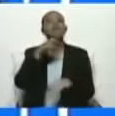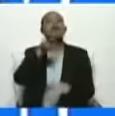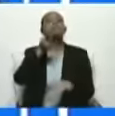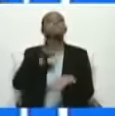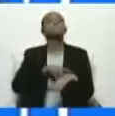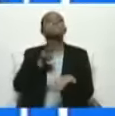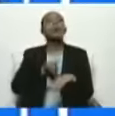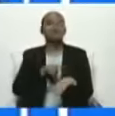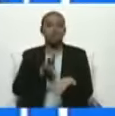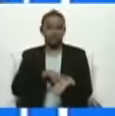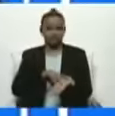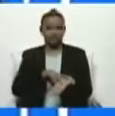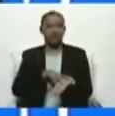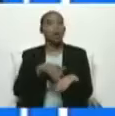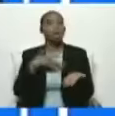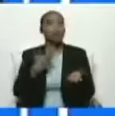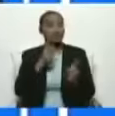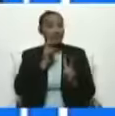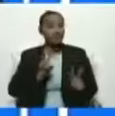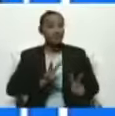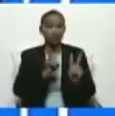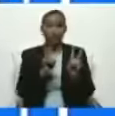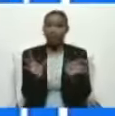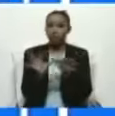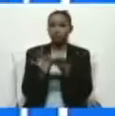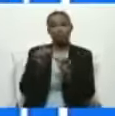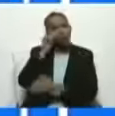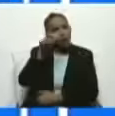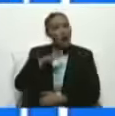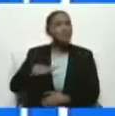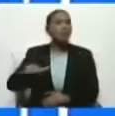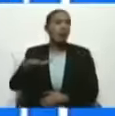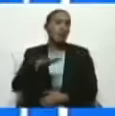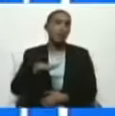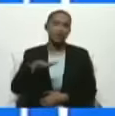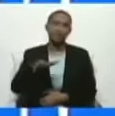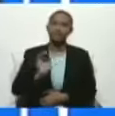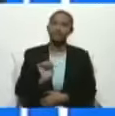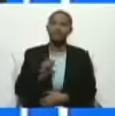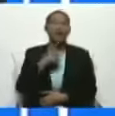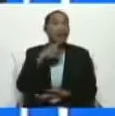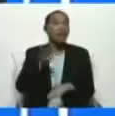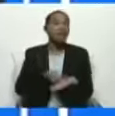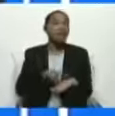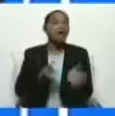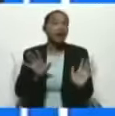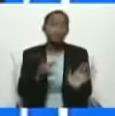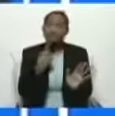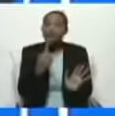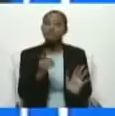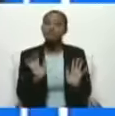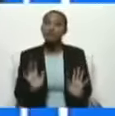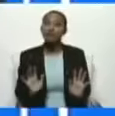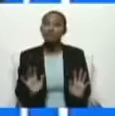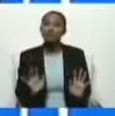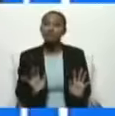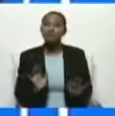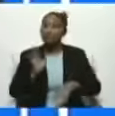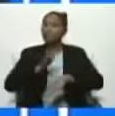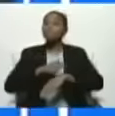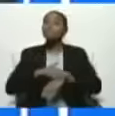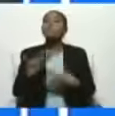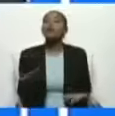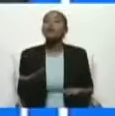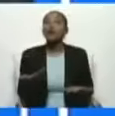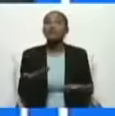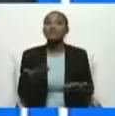victoria que tendremos que construir con nuestro pueblo día a día, hora a hora. Pero es la verdad y hay que decirla porque ellos ya tienen